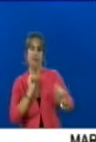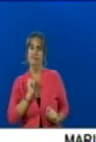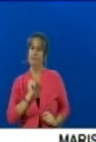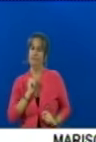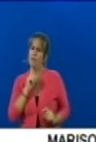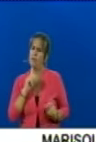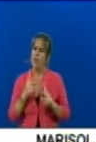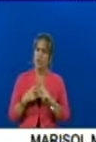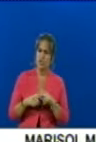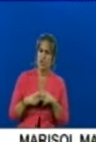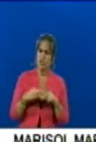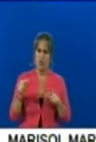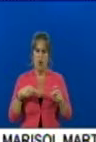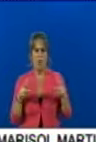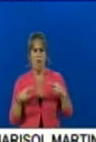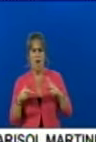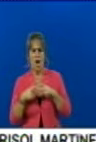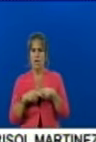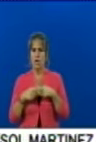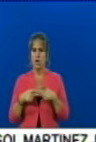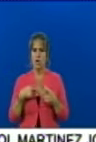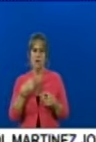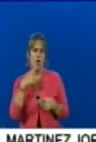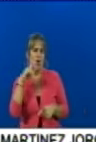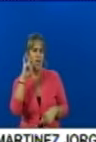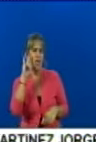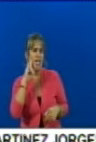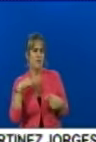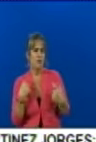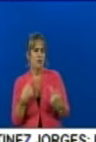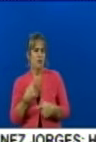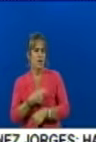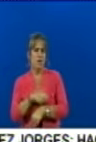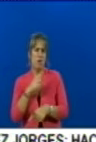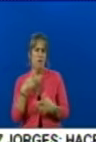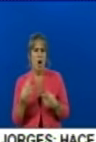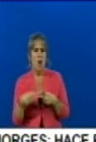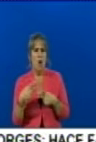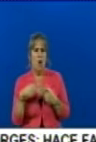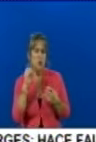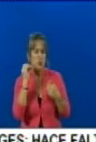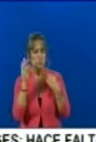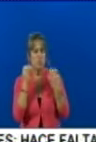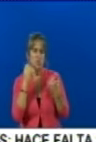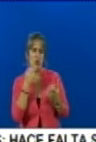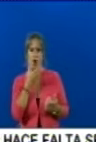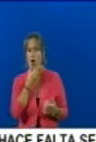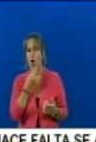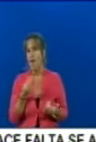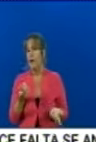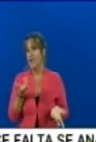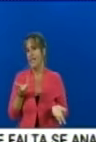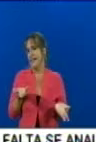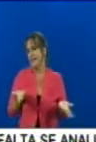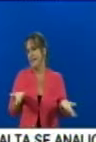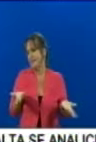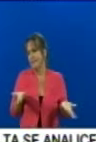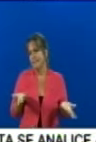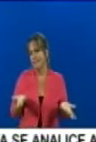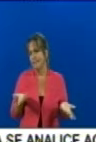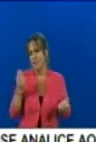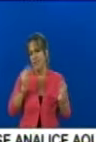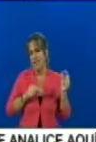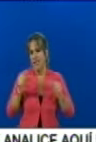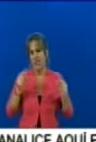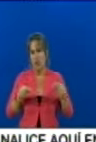las alternativas que hoy se buscan en materia de productos lácteos para nuestra población, sobre todo para nuestros niños, jóvenes, adolescentes, incluso